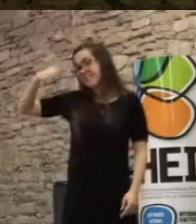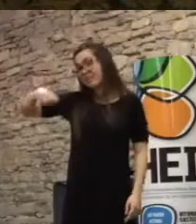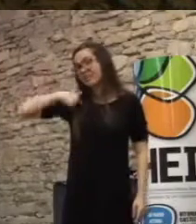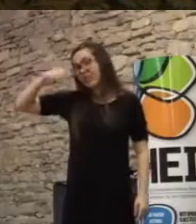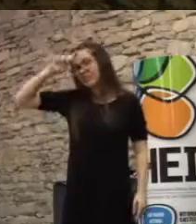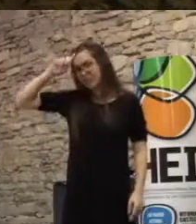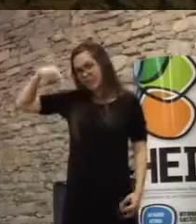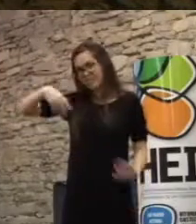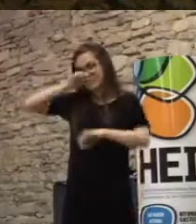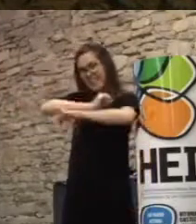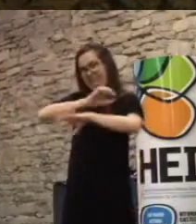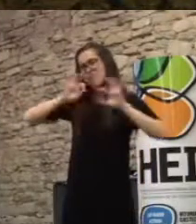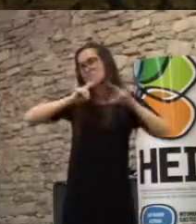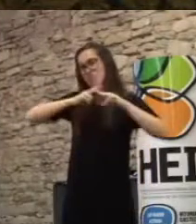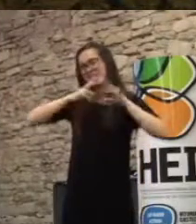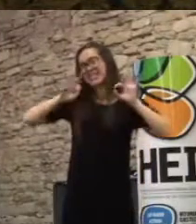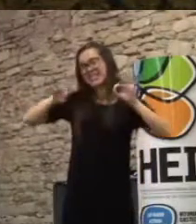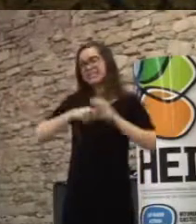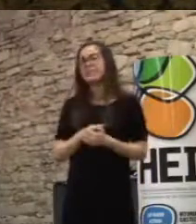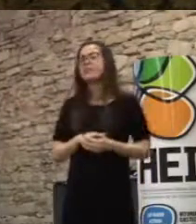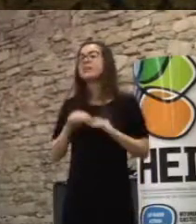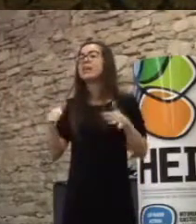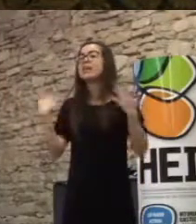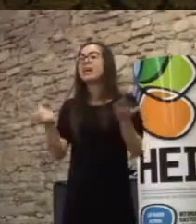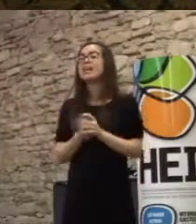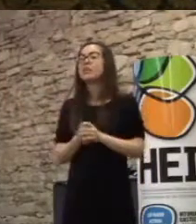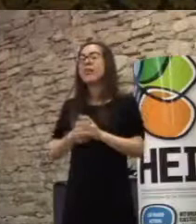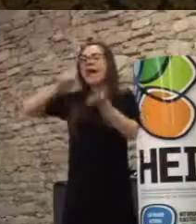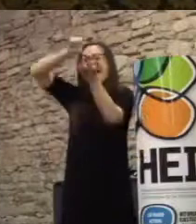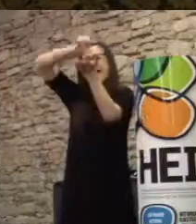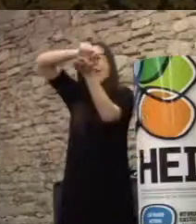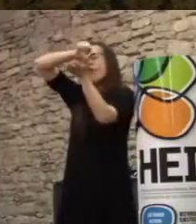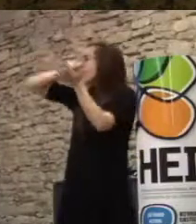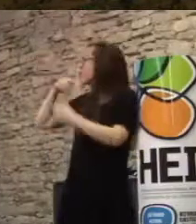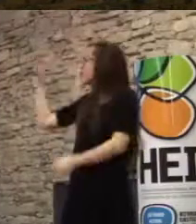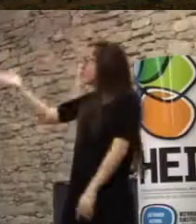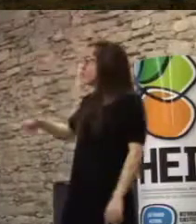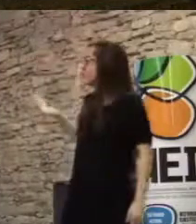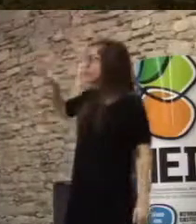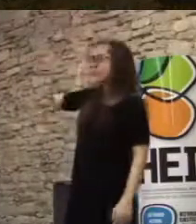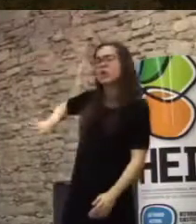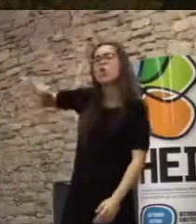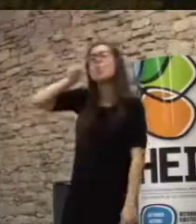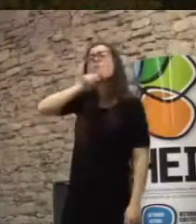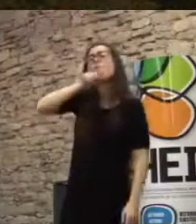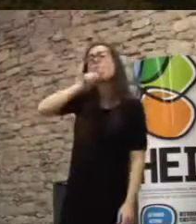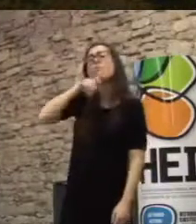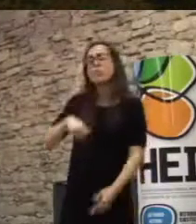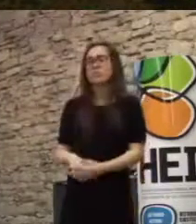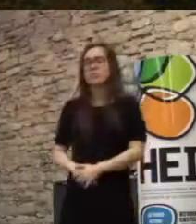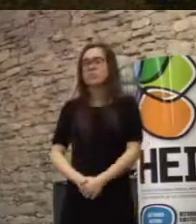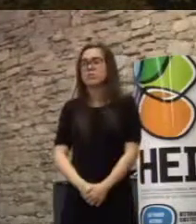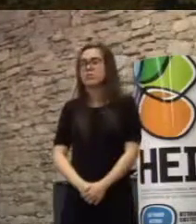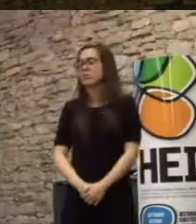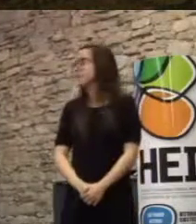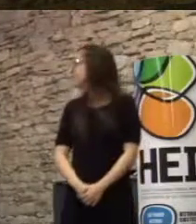y aquí para poder averiguar esto y poder nacer desde el centro y abrirte a la cooperación sin miedo necesitamos